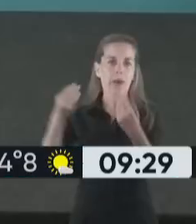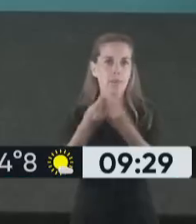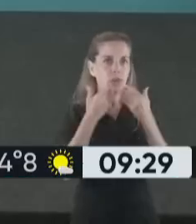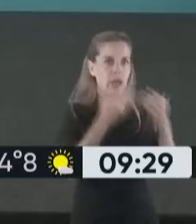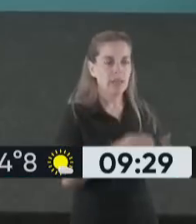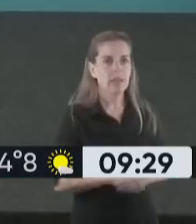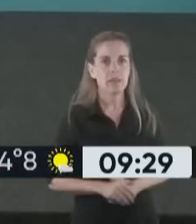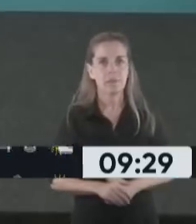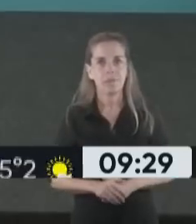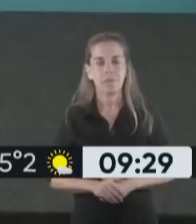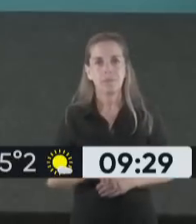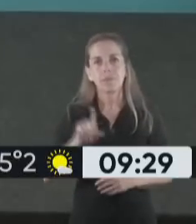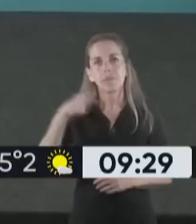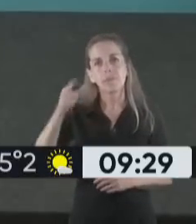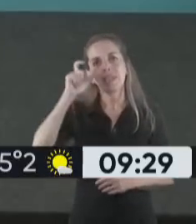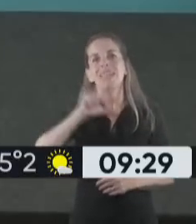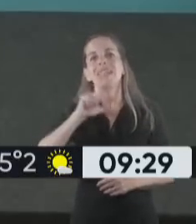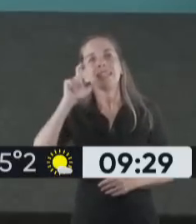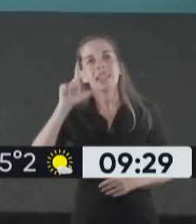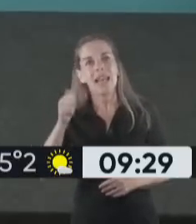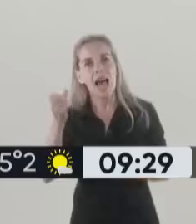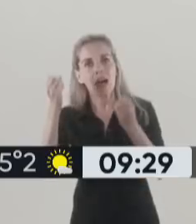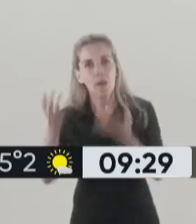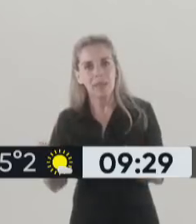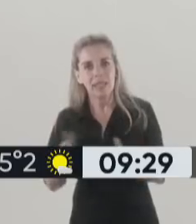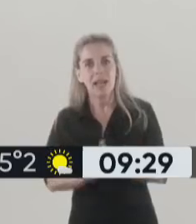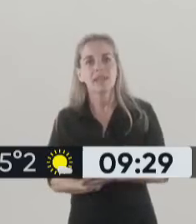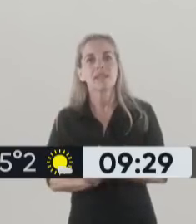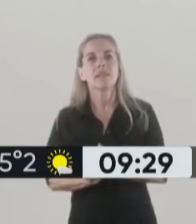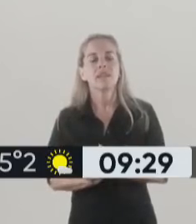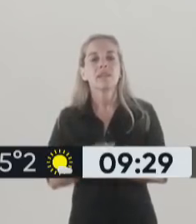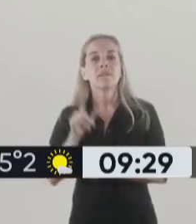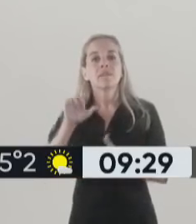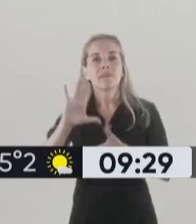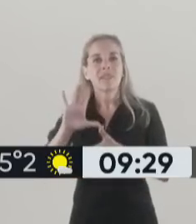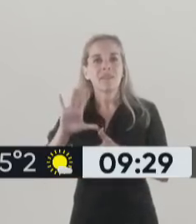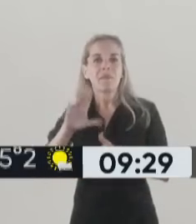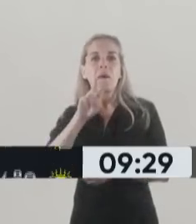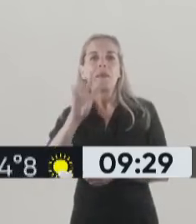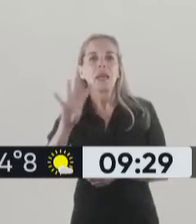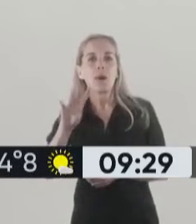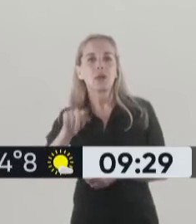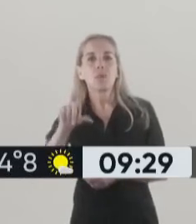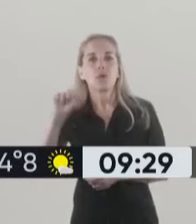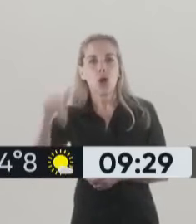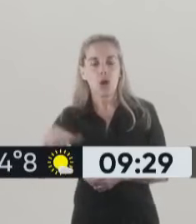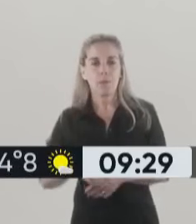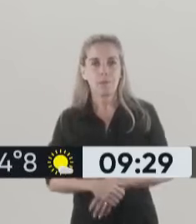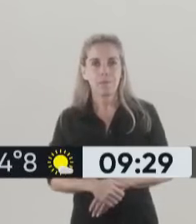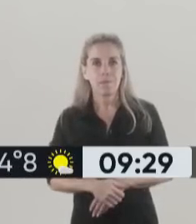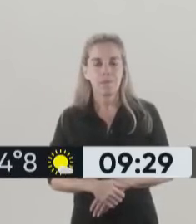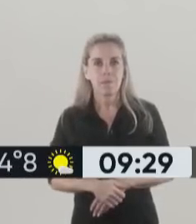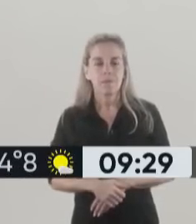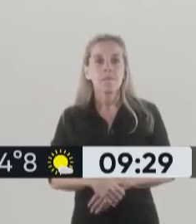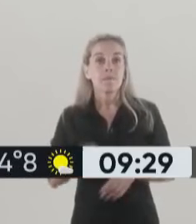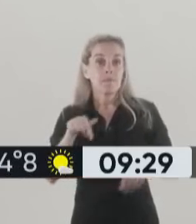gracias. Estela Garnica. Estela, ¿cómo estás? Sí, buenos días, Gabriela. America24.com. Gracias. Bueno, en